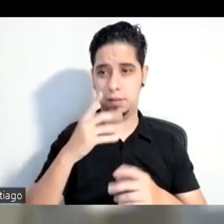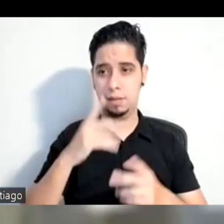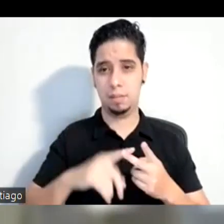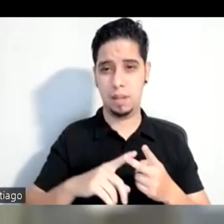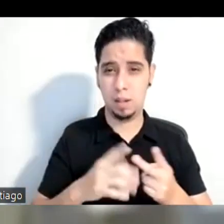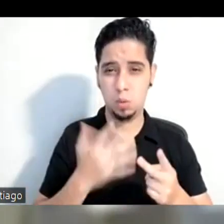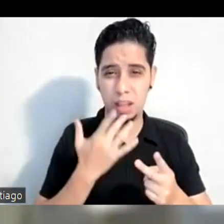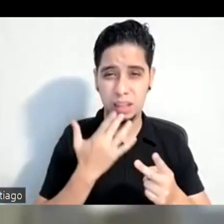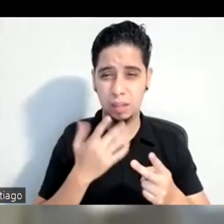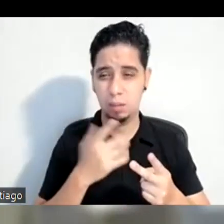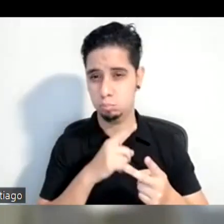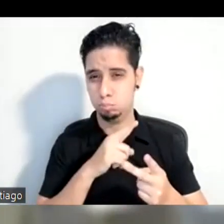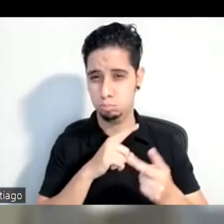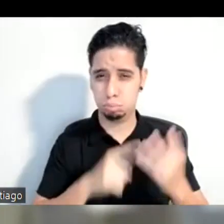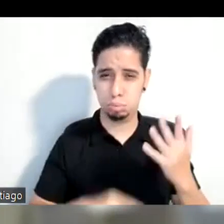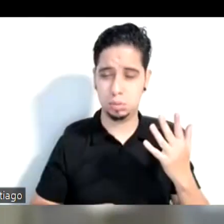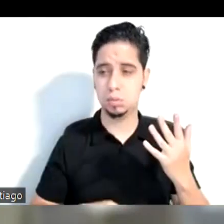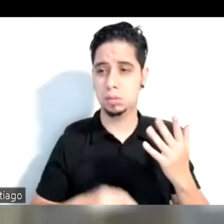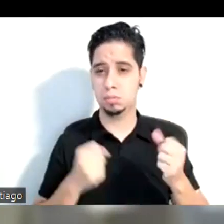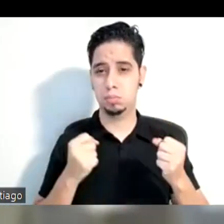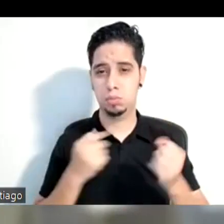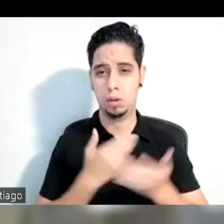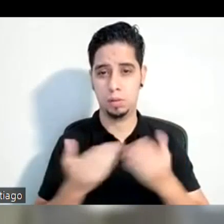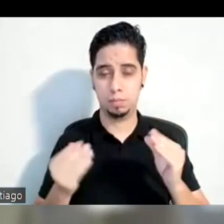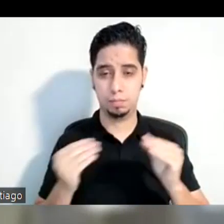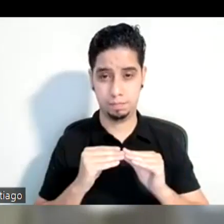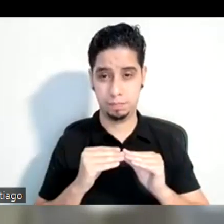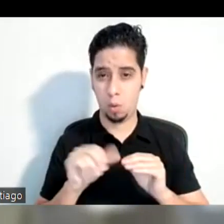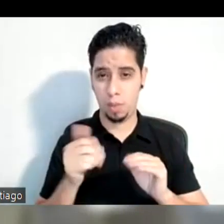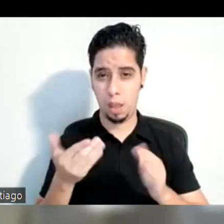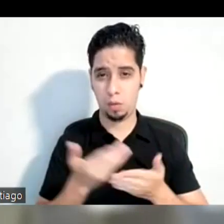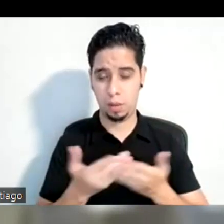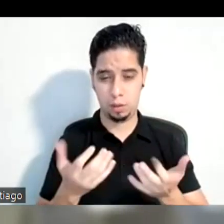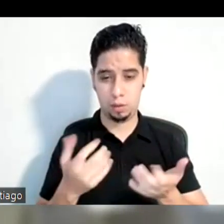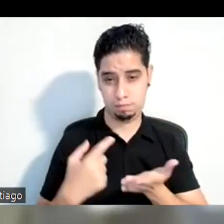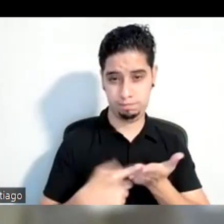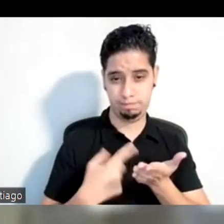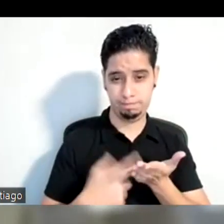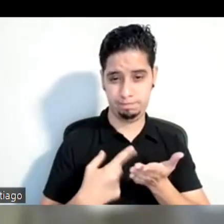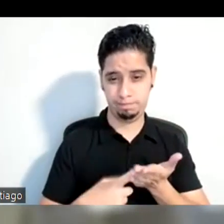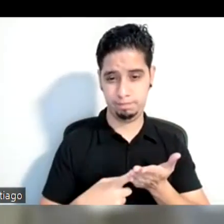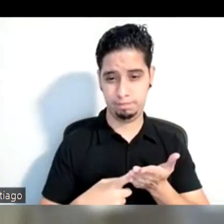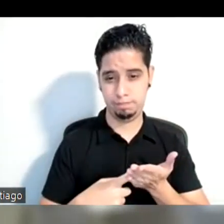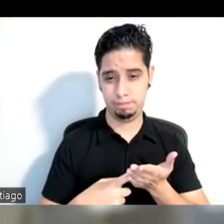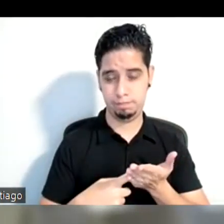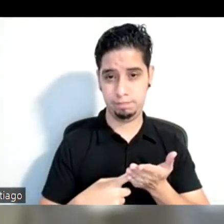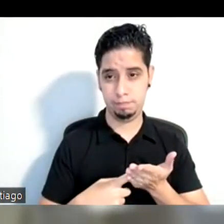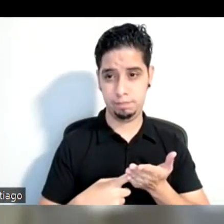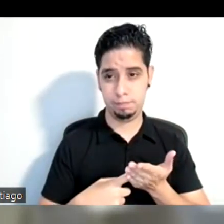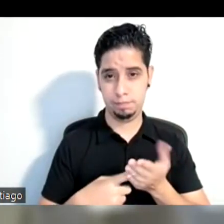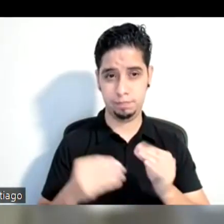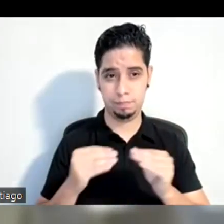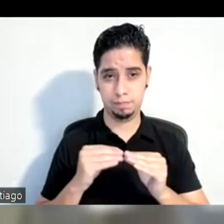gustativo, ¿verdad? Muchas cositas. Mira, otra cosita que quería recalcar.